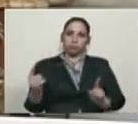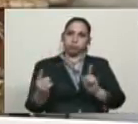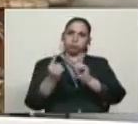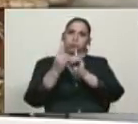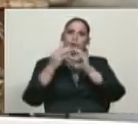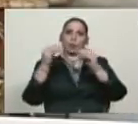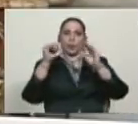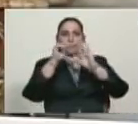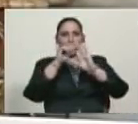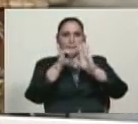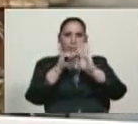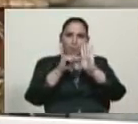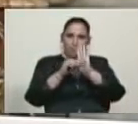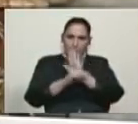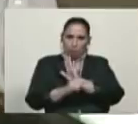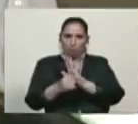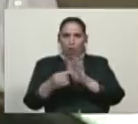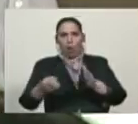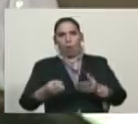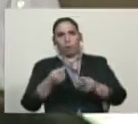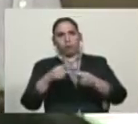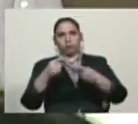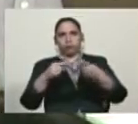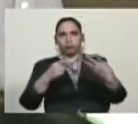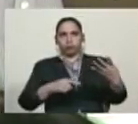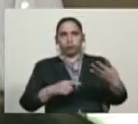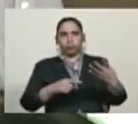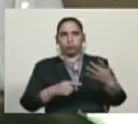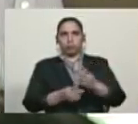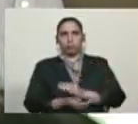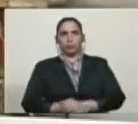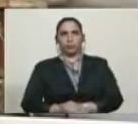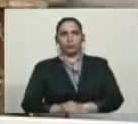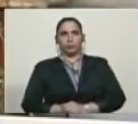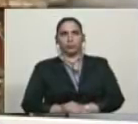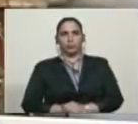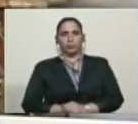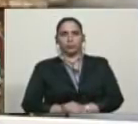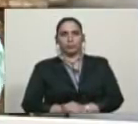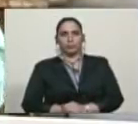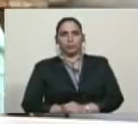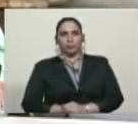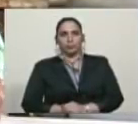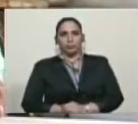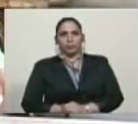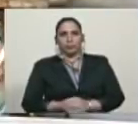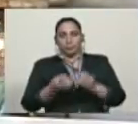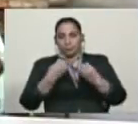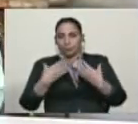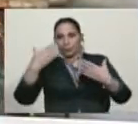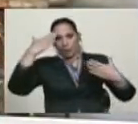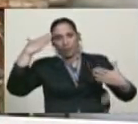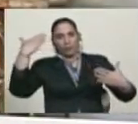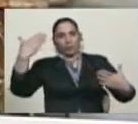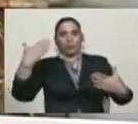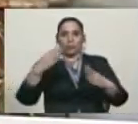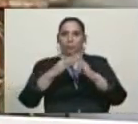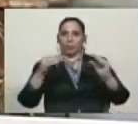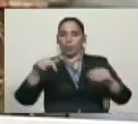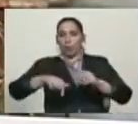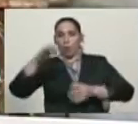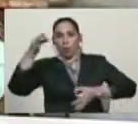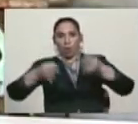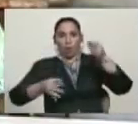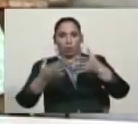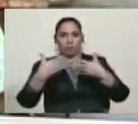indicadores todas las recomendaciones etcétera etcétera etcétera bueno saludos a todos hoy tenemos una jornada de salud